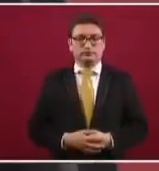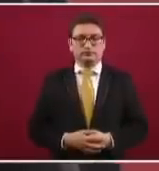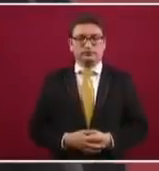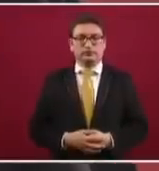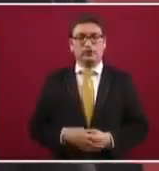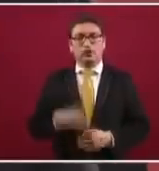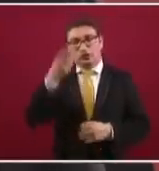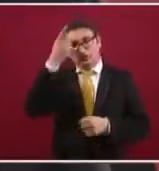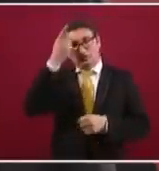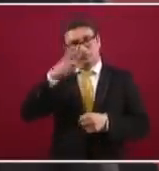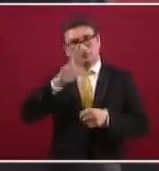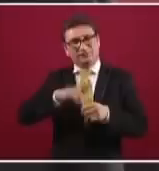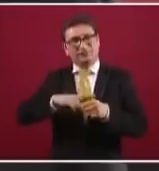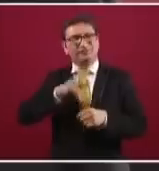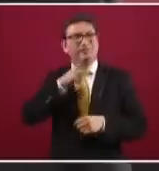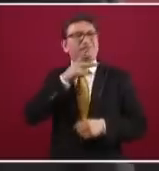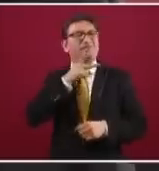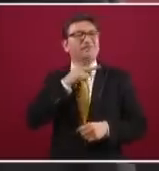directores de Pemex,